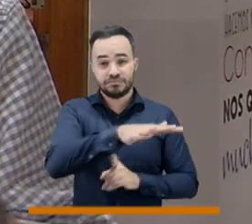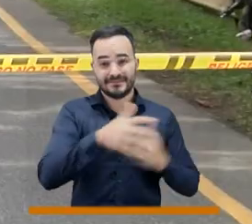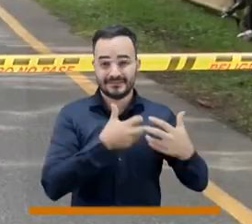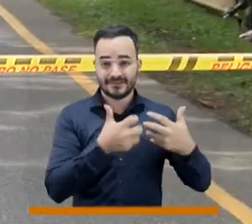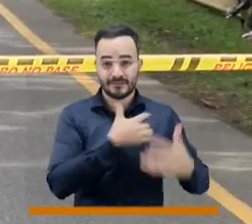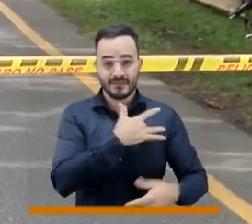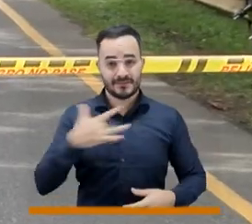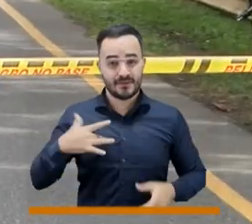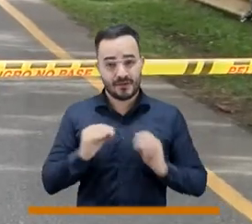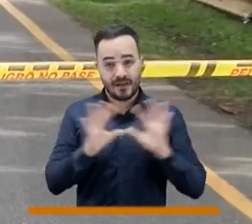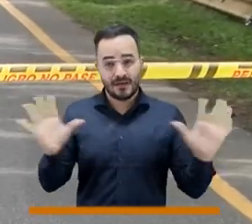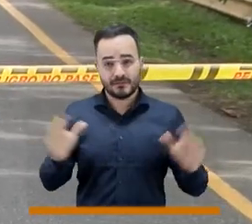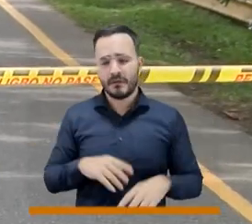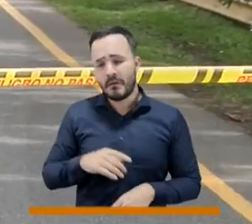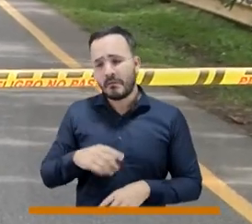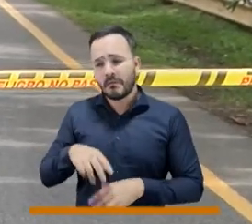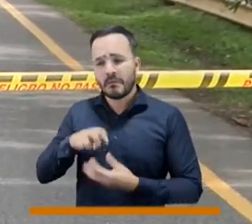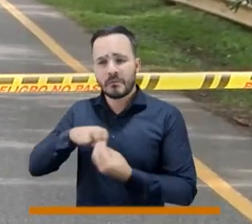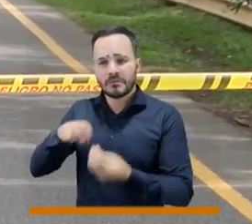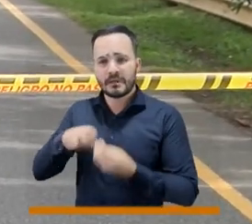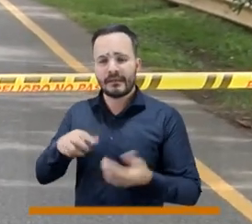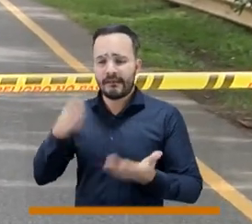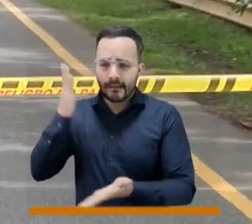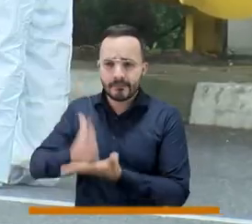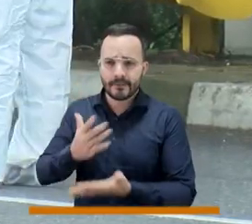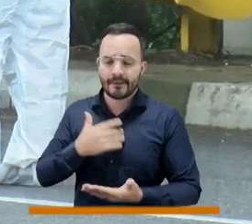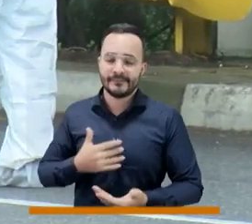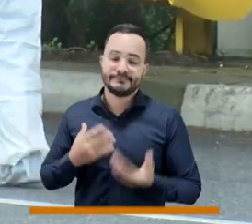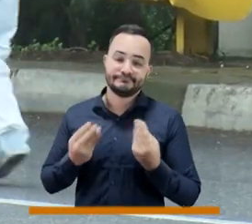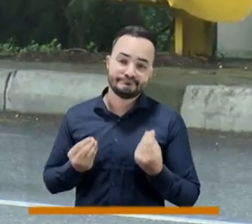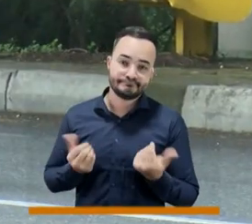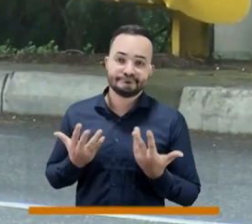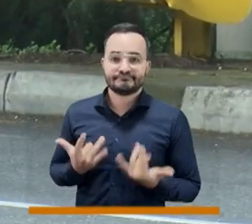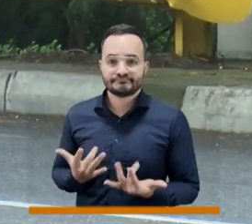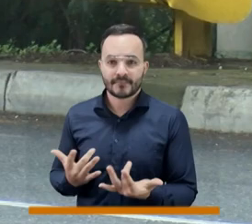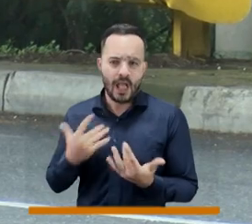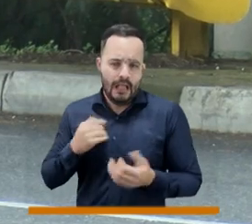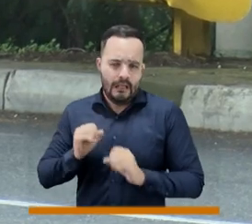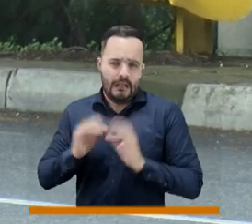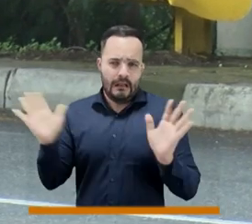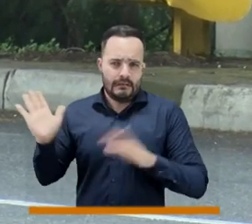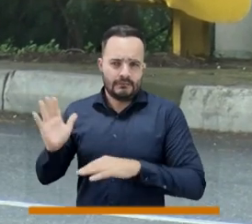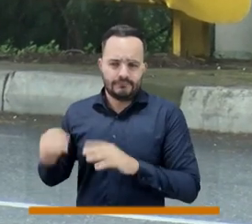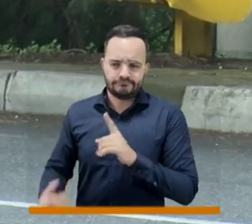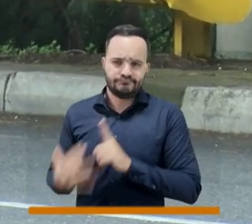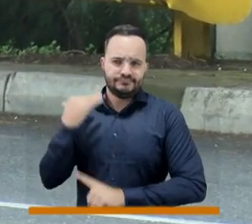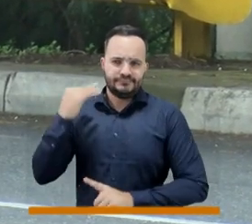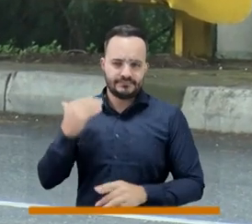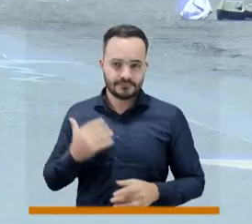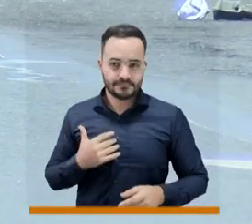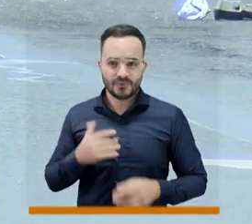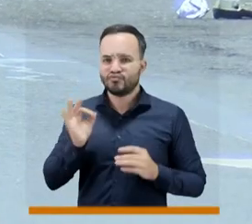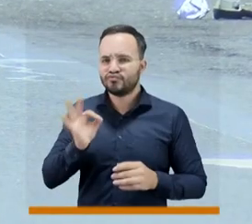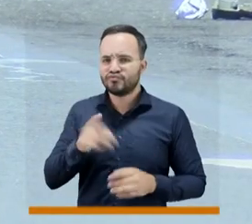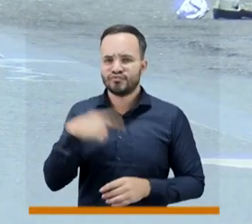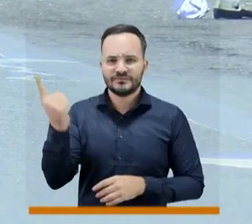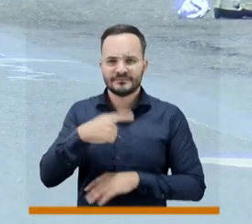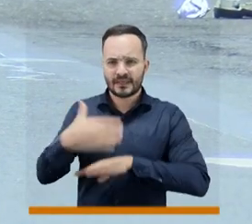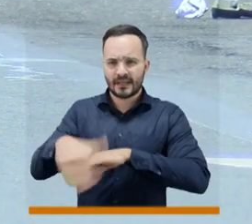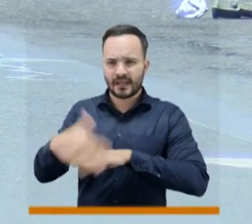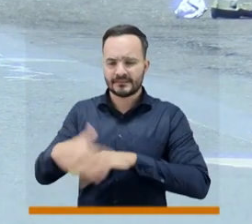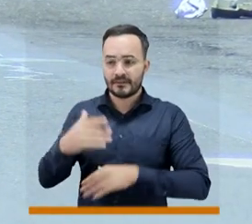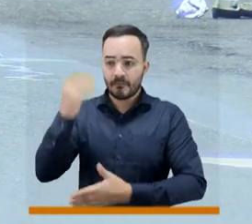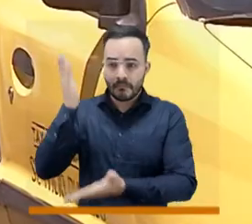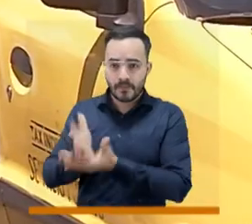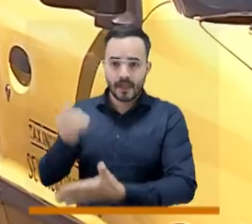no solamente, digamos, sobre la movilidad, porque cuando yo veo una moto en la calle con un accidentado, pues claro, toda